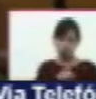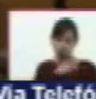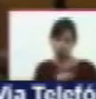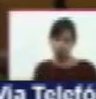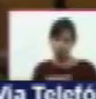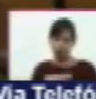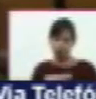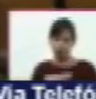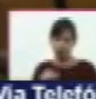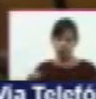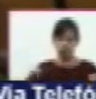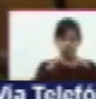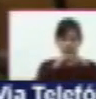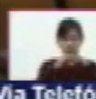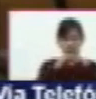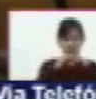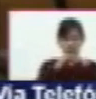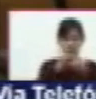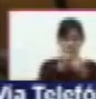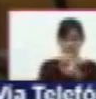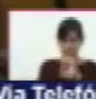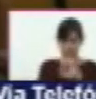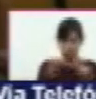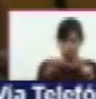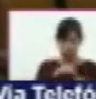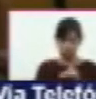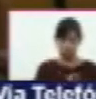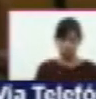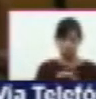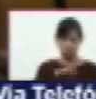de Comunicación Social. Esto se hace